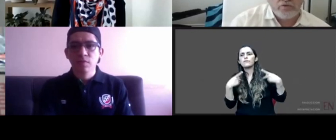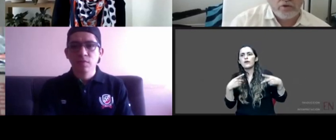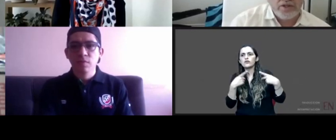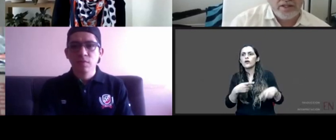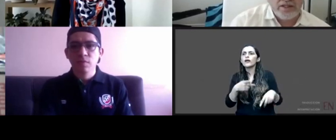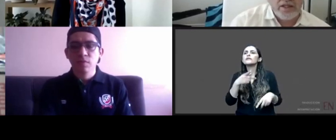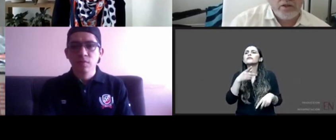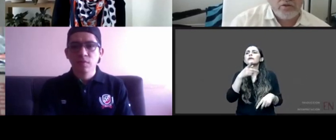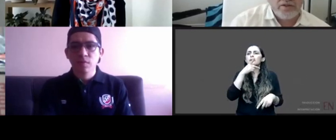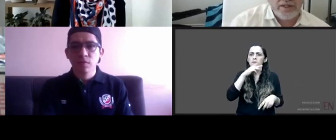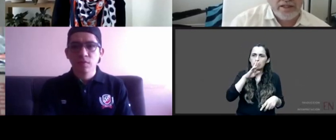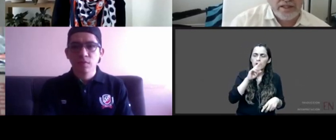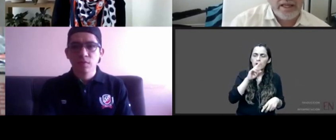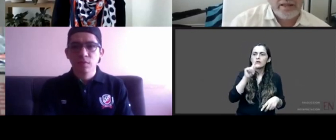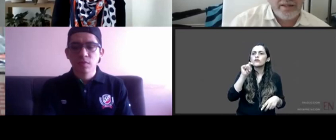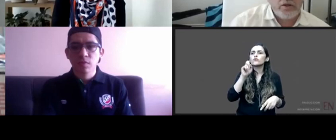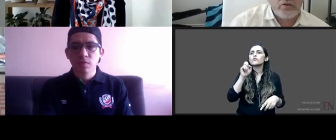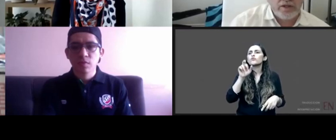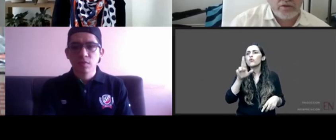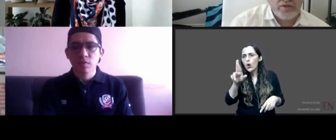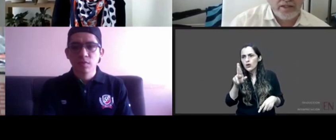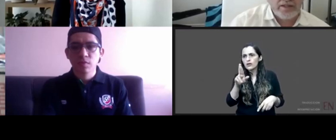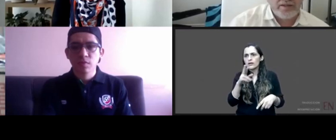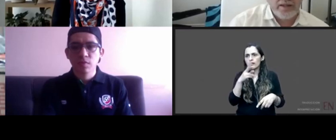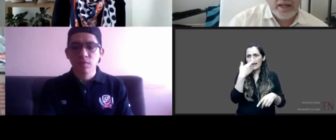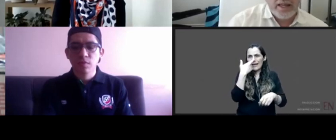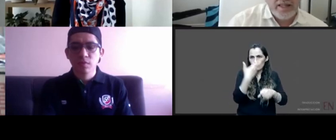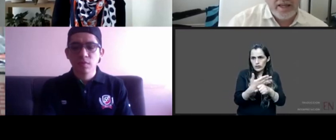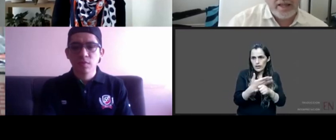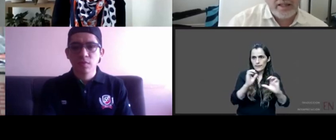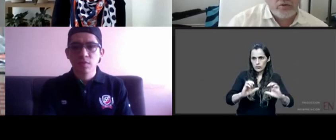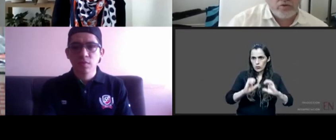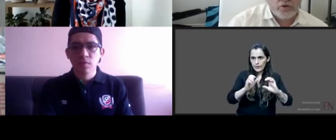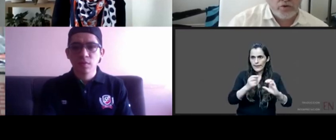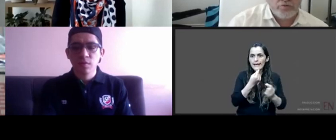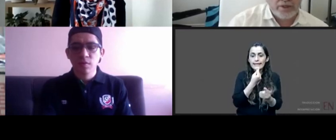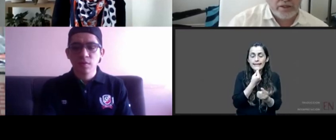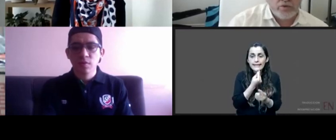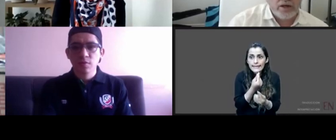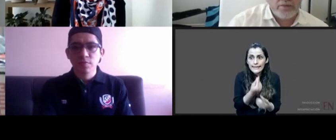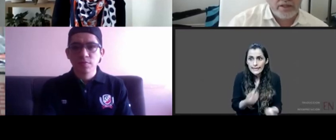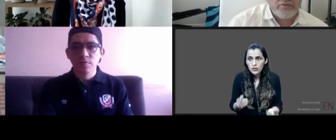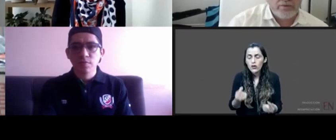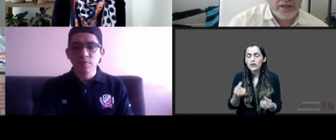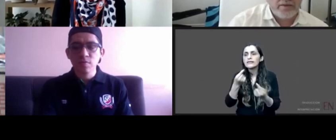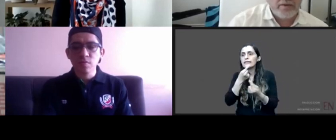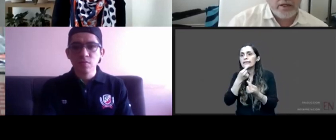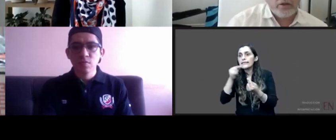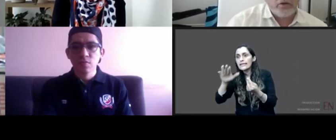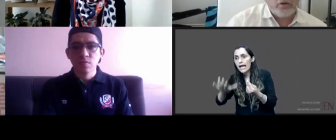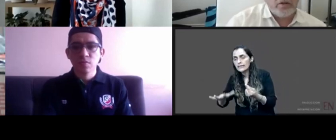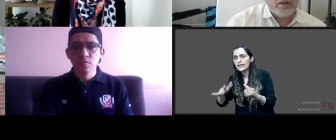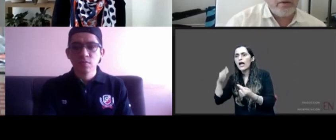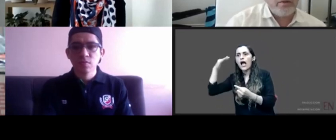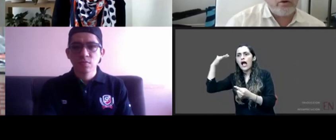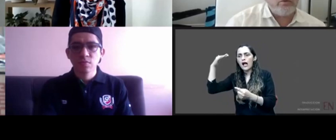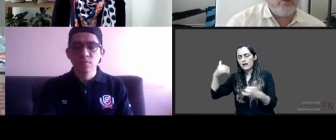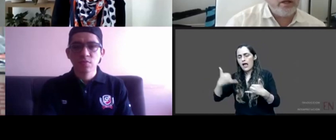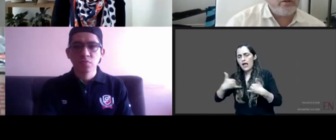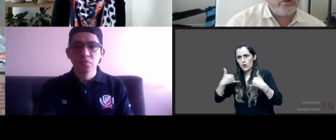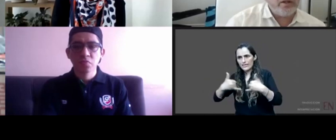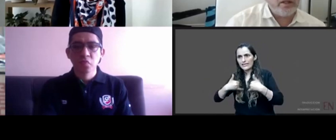guarda y custodia de niños, niñas, niños y adolescentes indígenas o sordos, particularmente en familias donde se